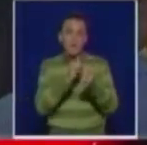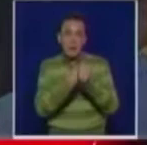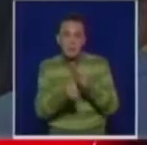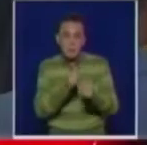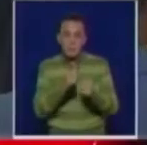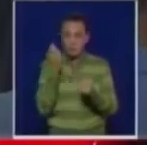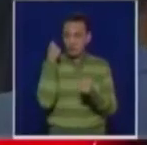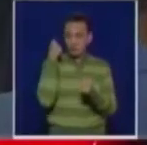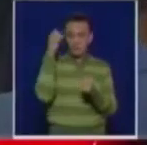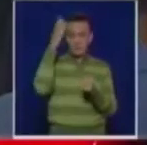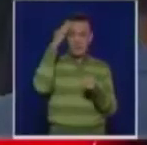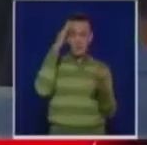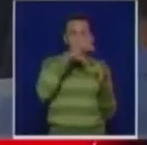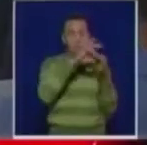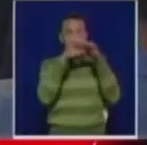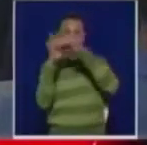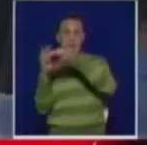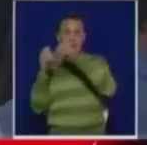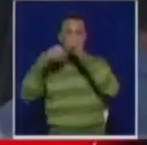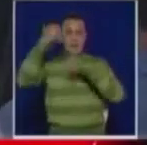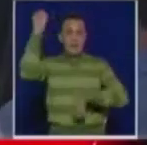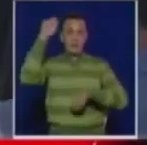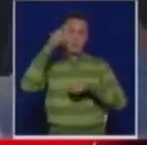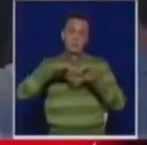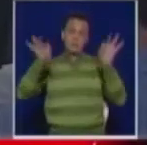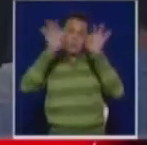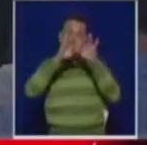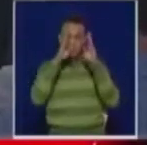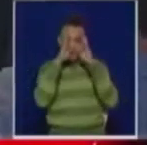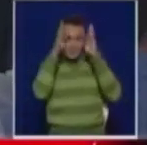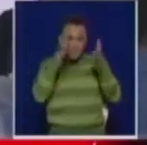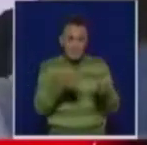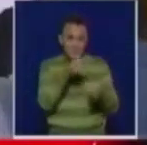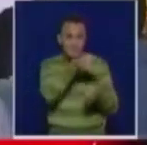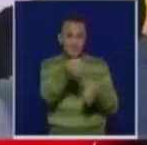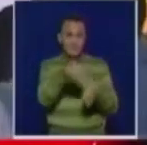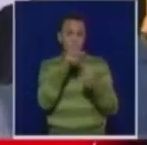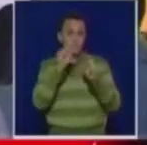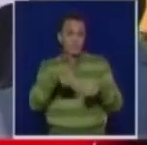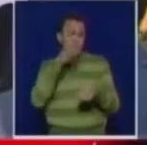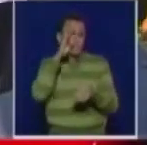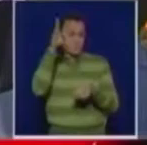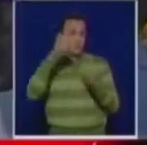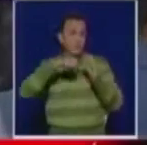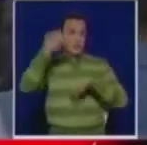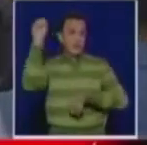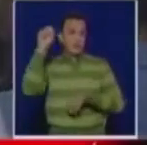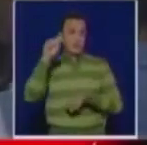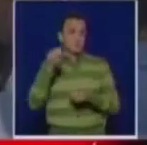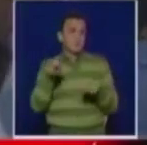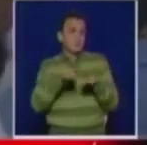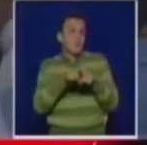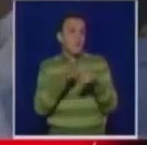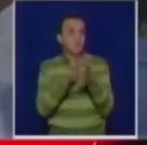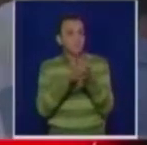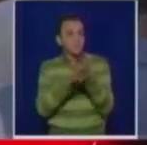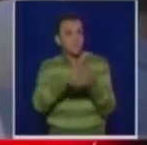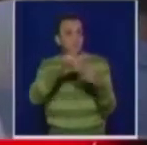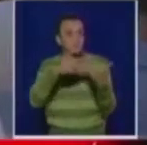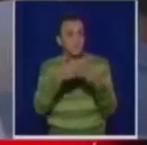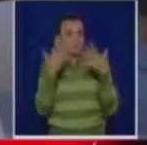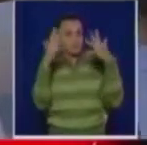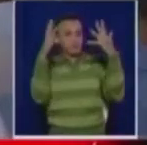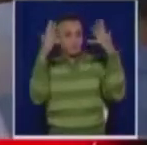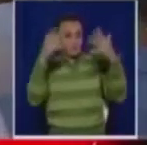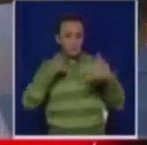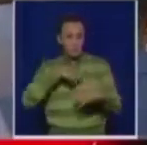Juegos Mundiales, que me parece que también merecen ese mismo mérito, pues ese mismo halago que se